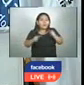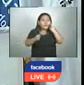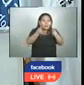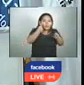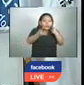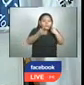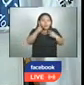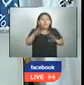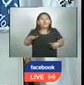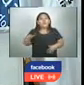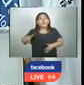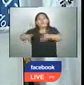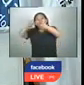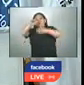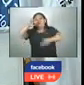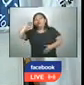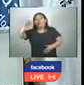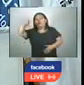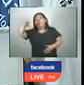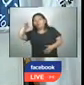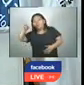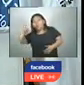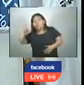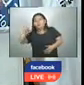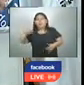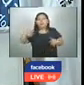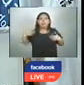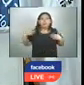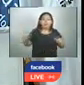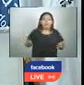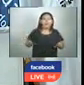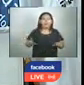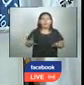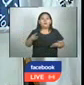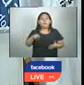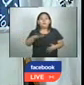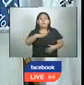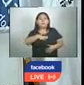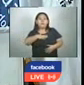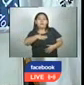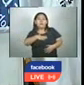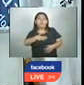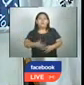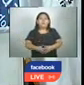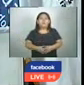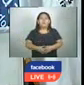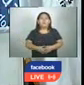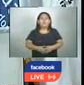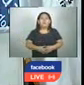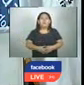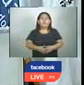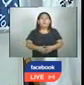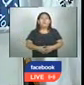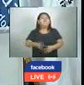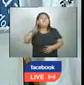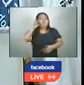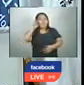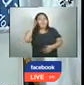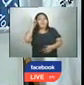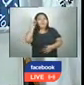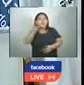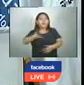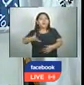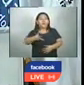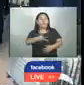colegas de CEPA como de inmigración. Esto es lo que te dicen y te declaran justamente en la fecha y te dicen vengo a ser solo turista. Esto quiere decir que vamos